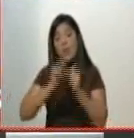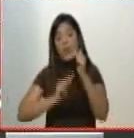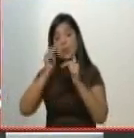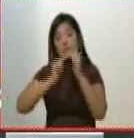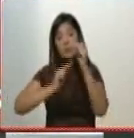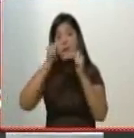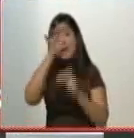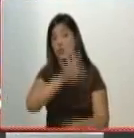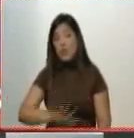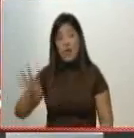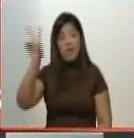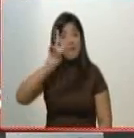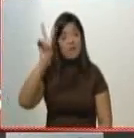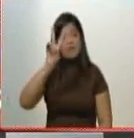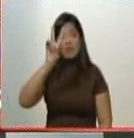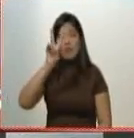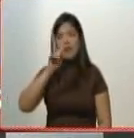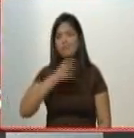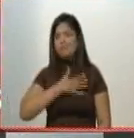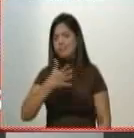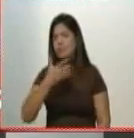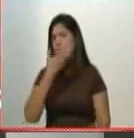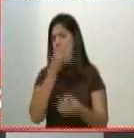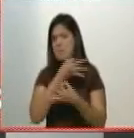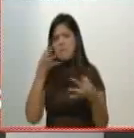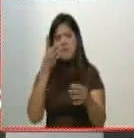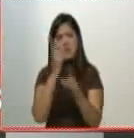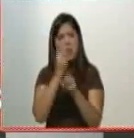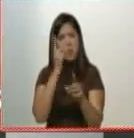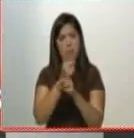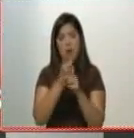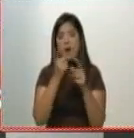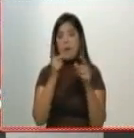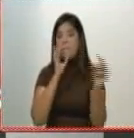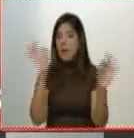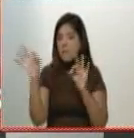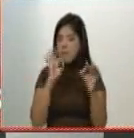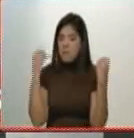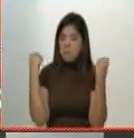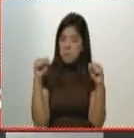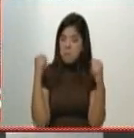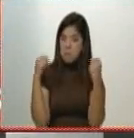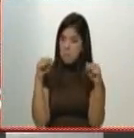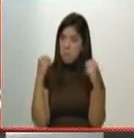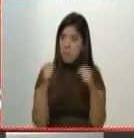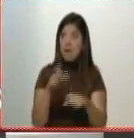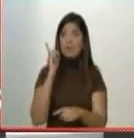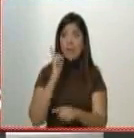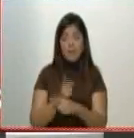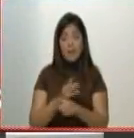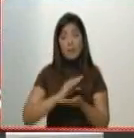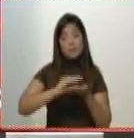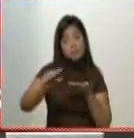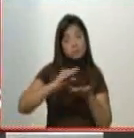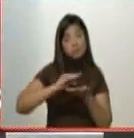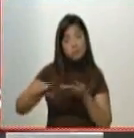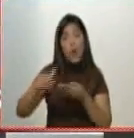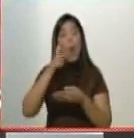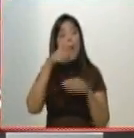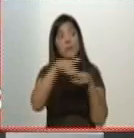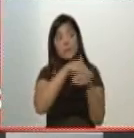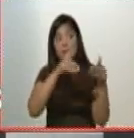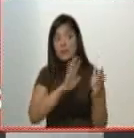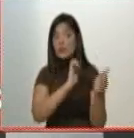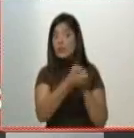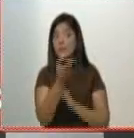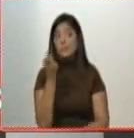nuestro país todas las condiciones para la alta competencia, para la preparación, y tenemos que hacer las inversiones, ministro Pedro Infante,